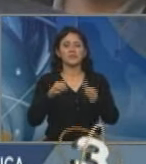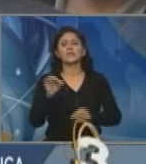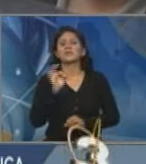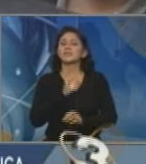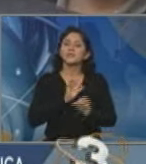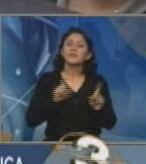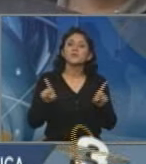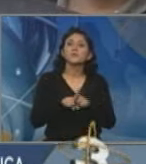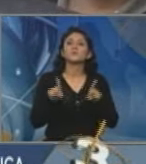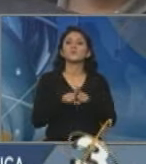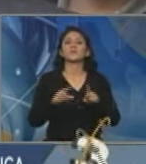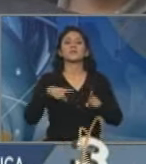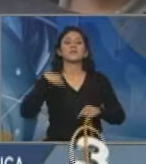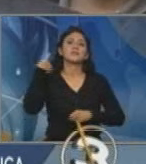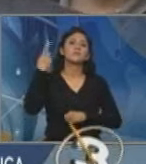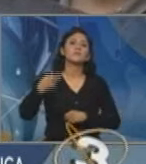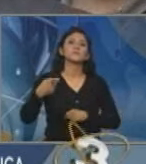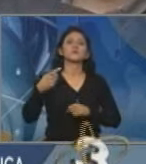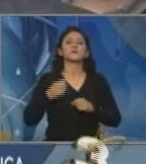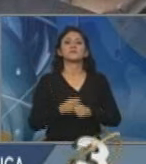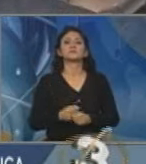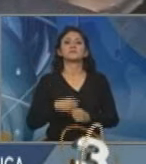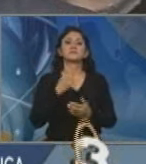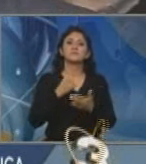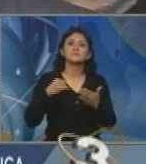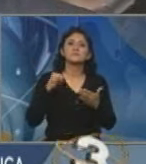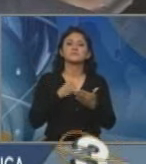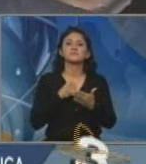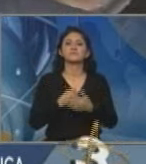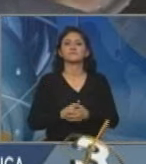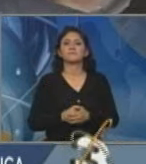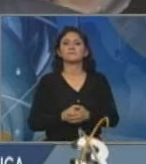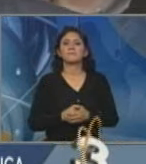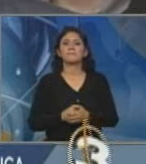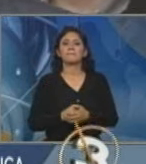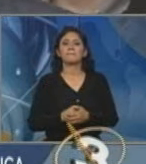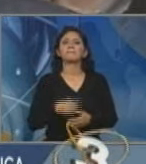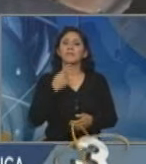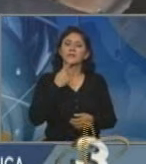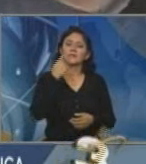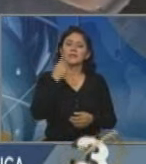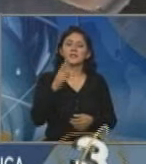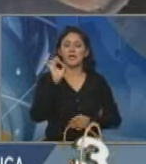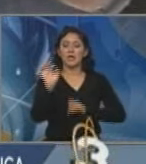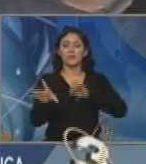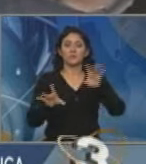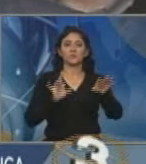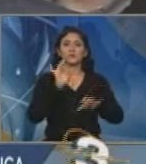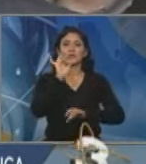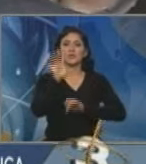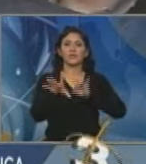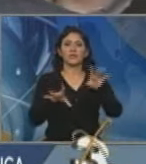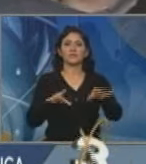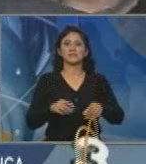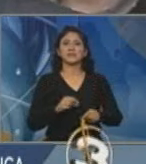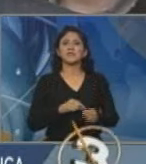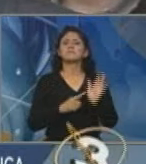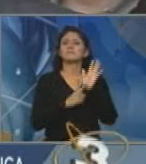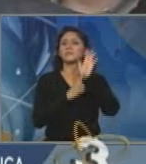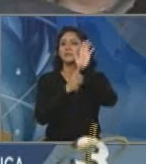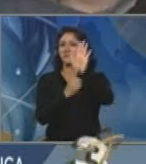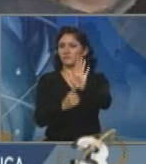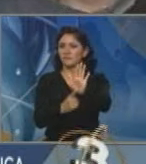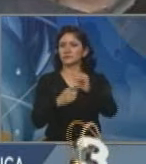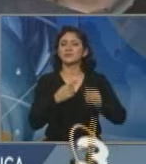administración gubernamental y que tiende a existir precisamente algún tipo de manifestación si no se cumplen